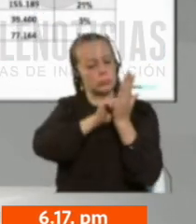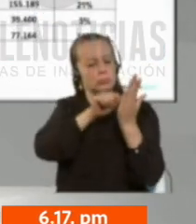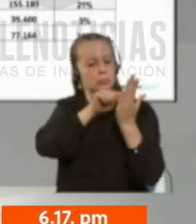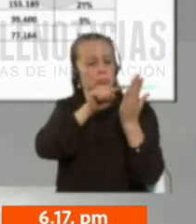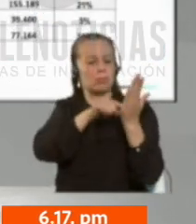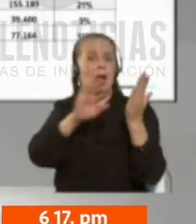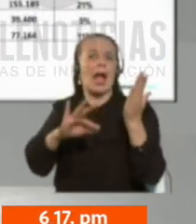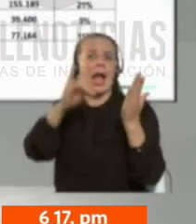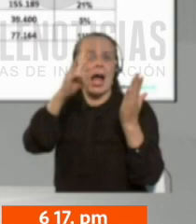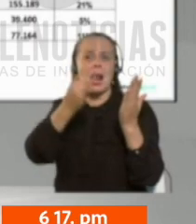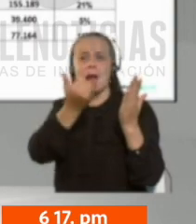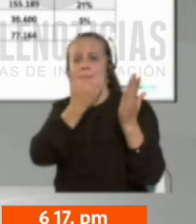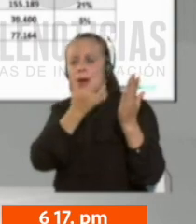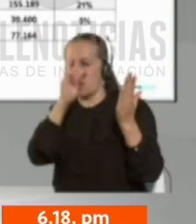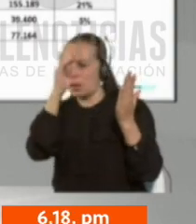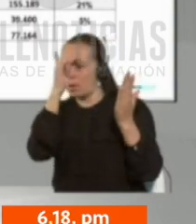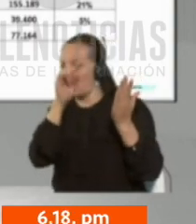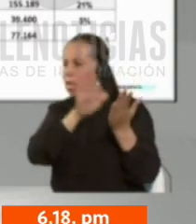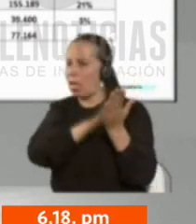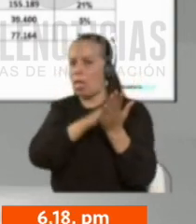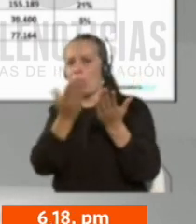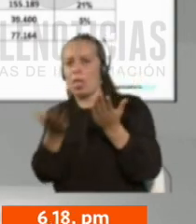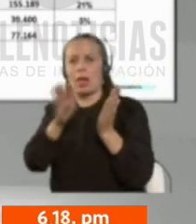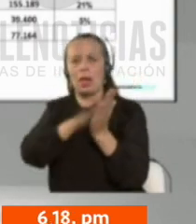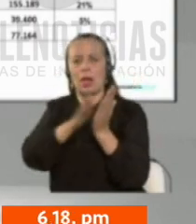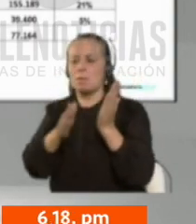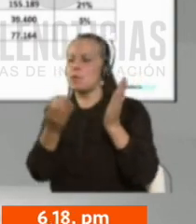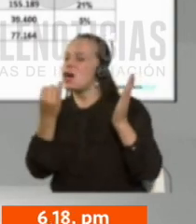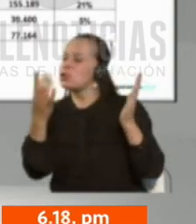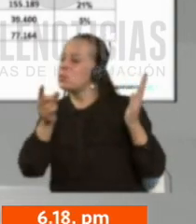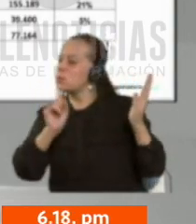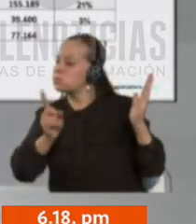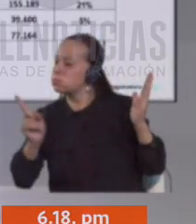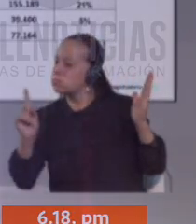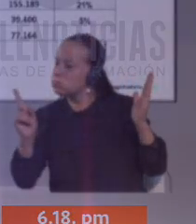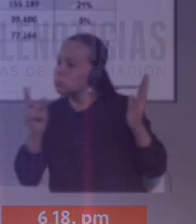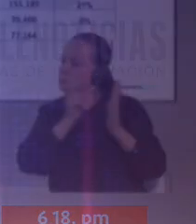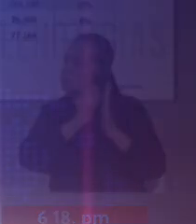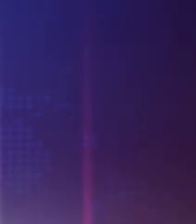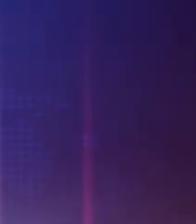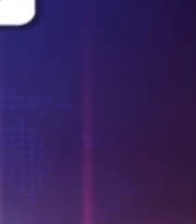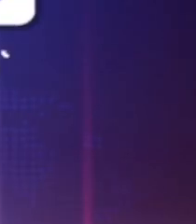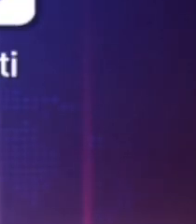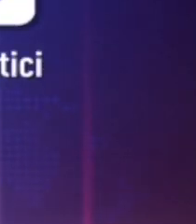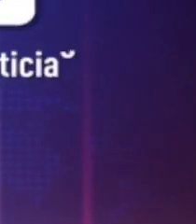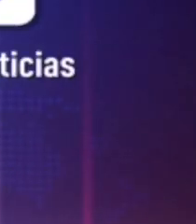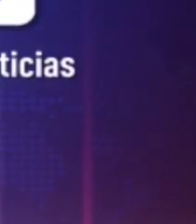errores en la transcripción de los datos o los resultados.